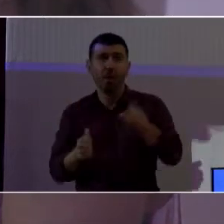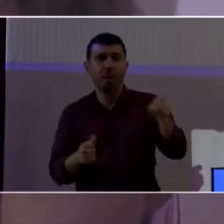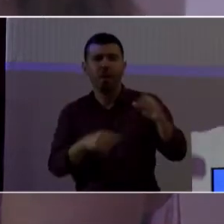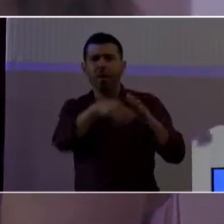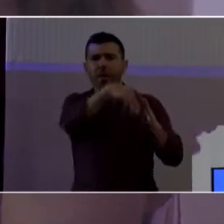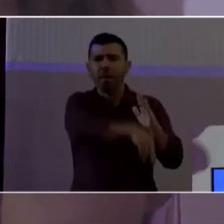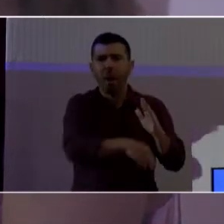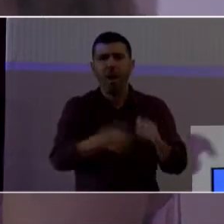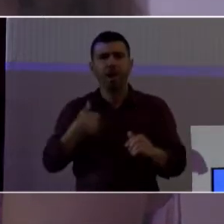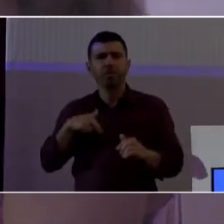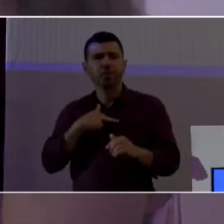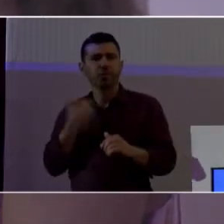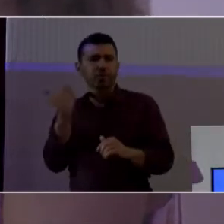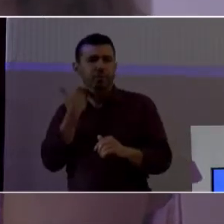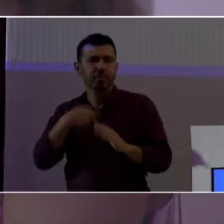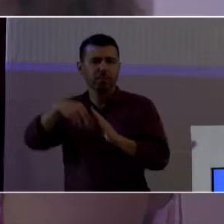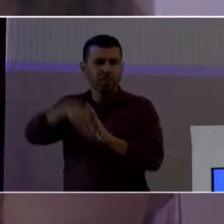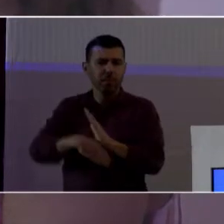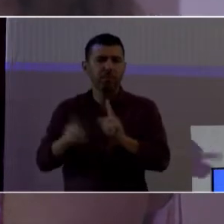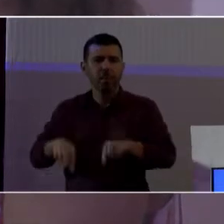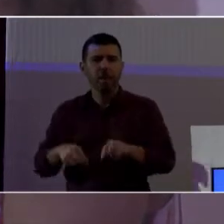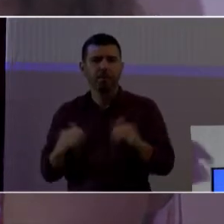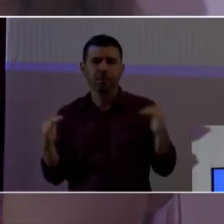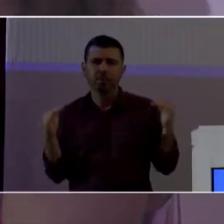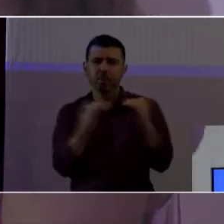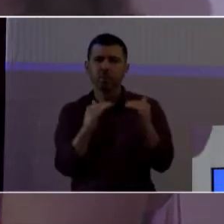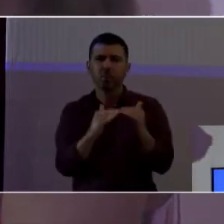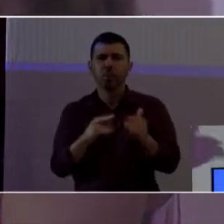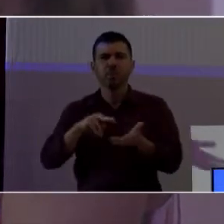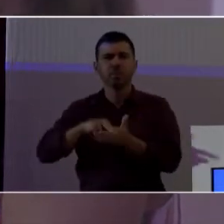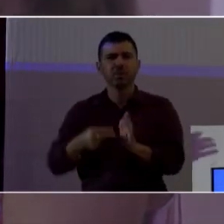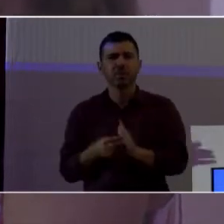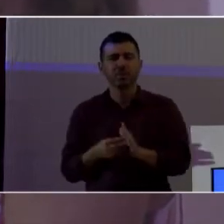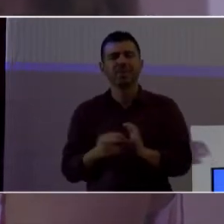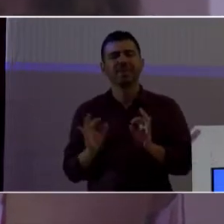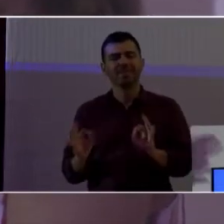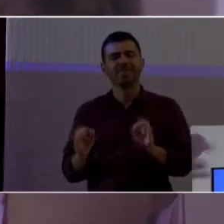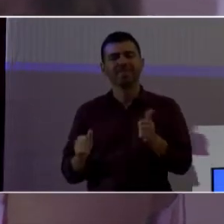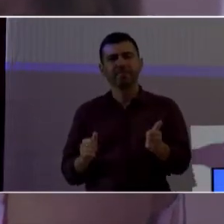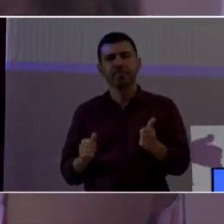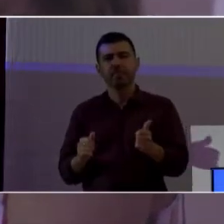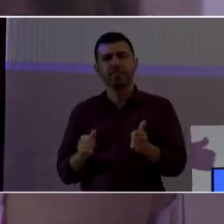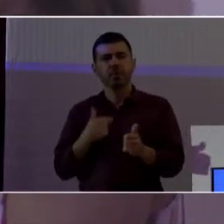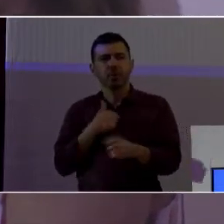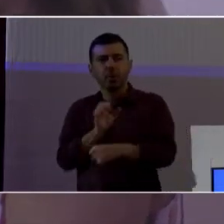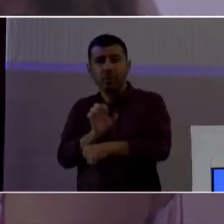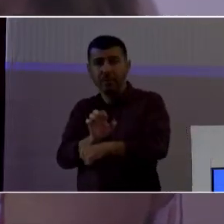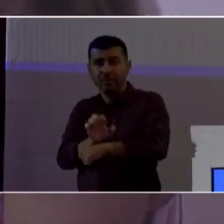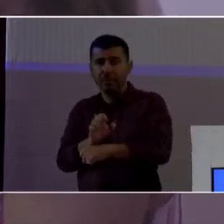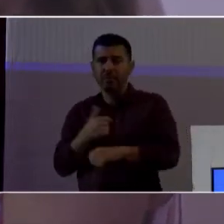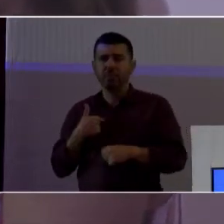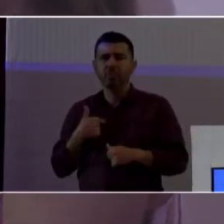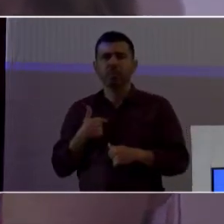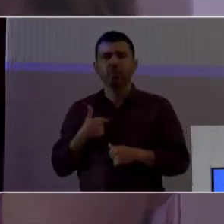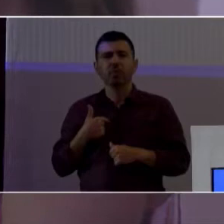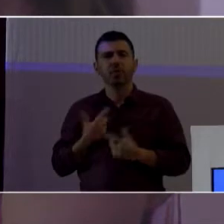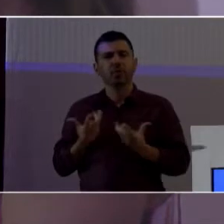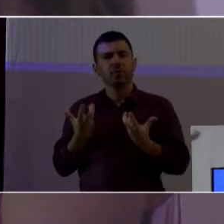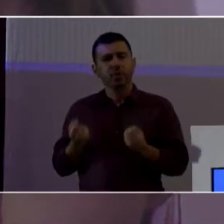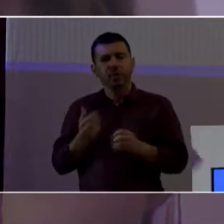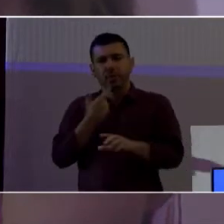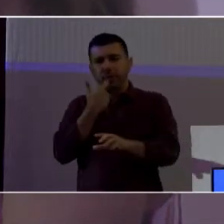Esa realmente es como mi reflexión. Hacia la agencia un poco, tal vez ser un poco más insistentes con los